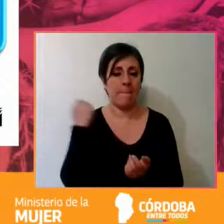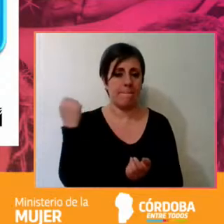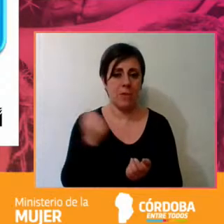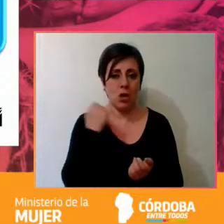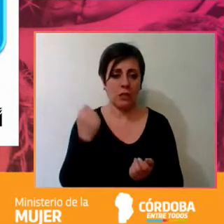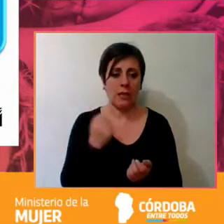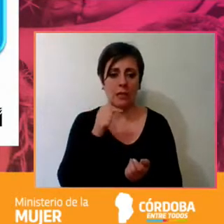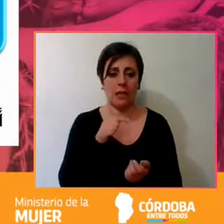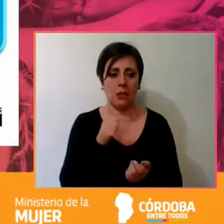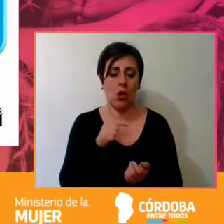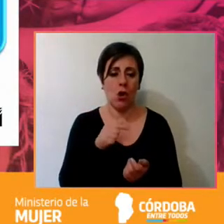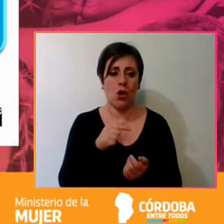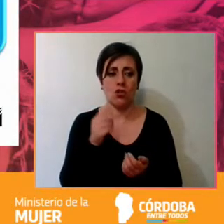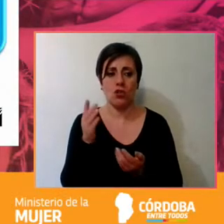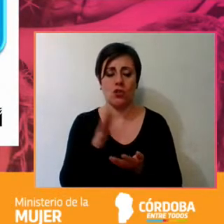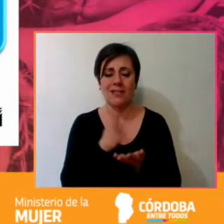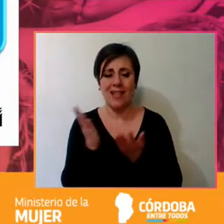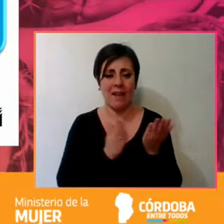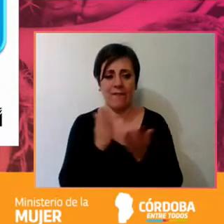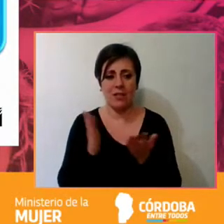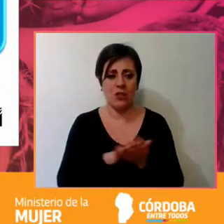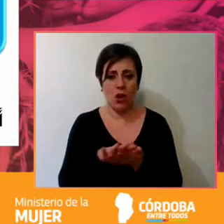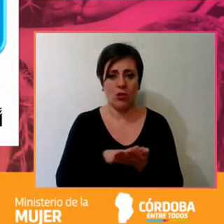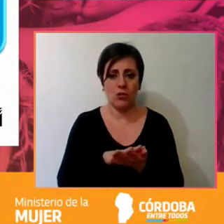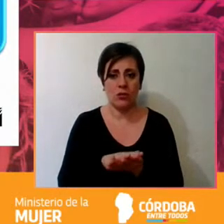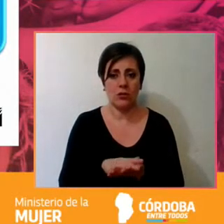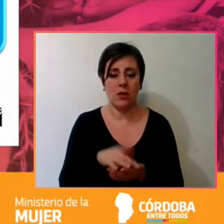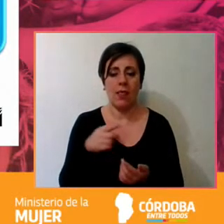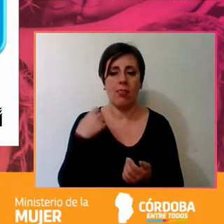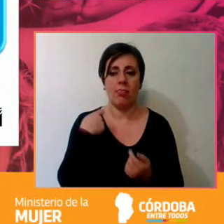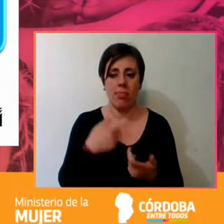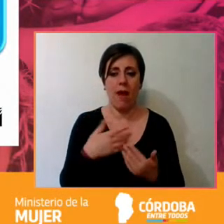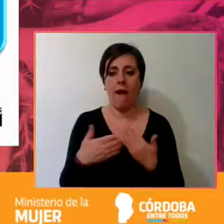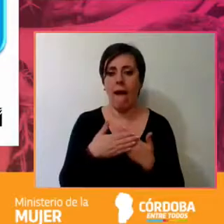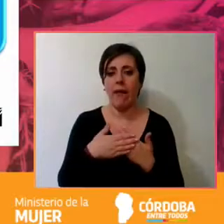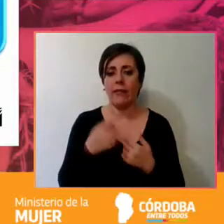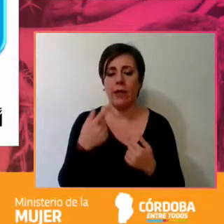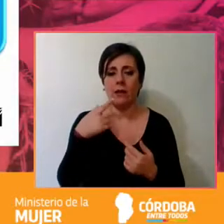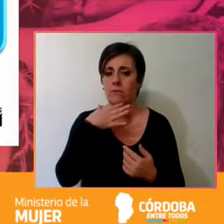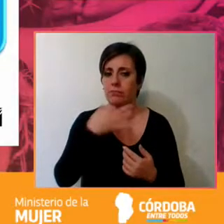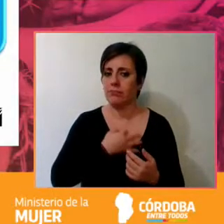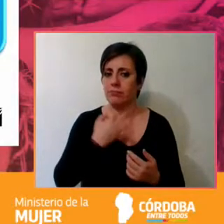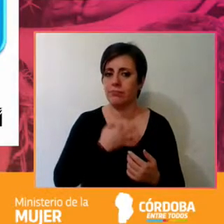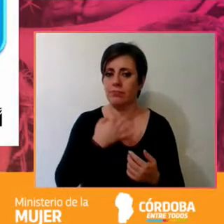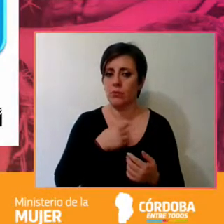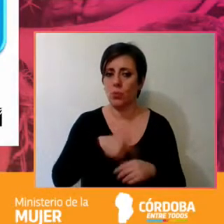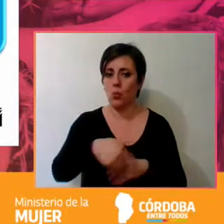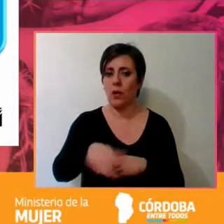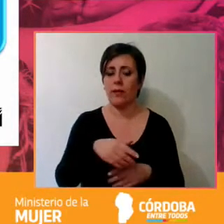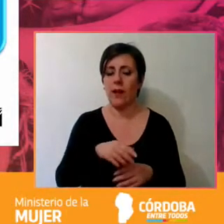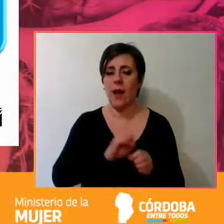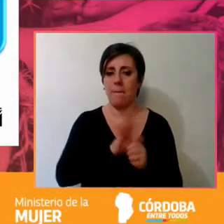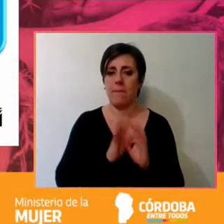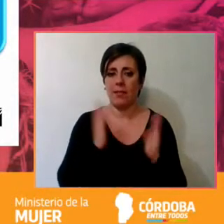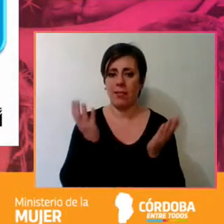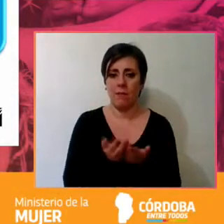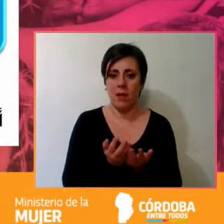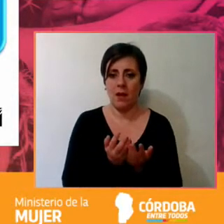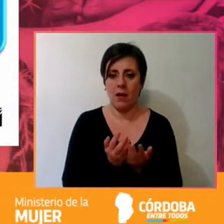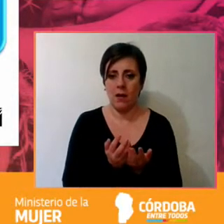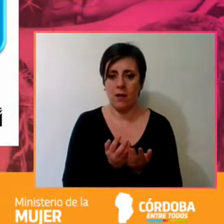servicios esenciales como un elemento que se dieran garantías de funcionamiento durante la pandemia y durante